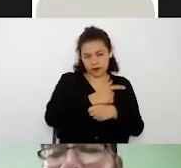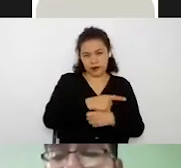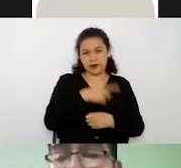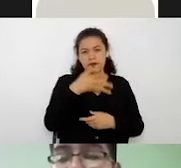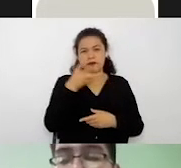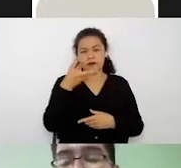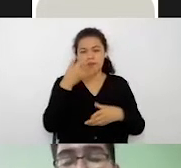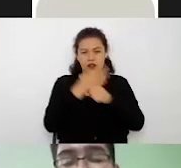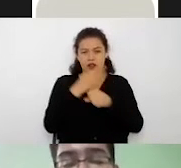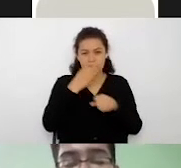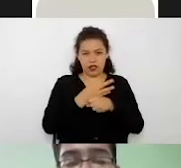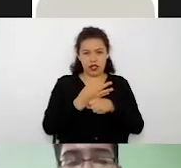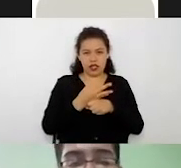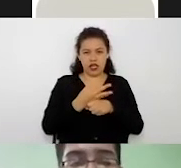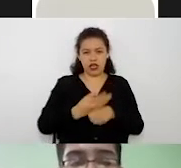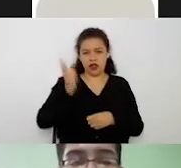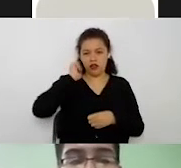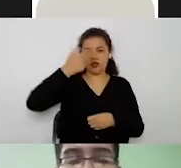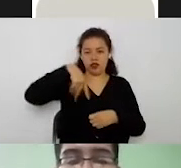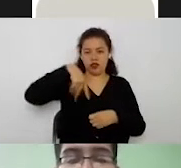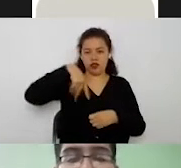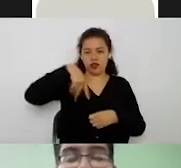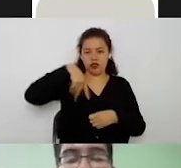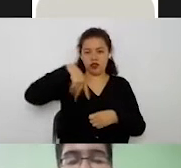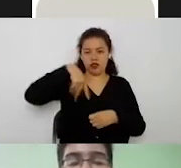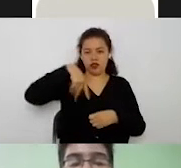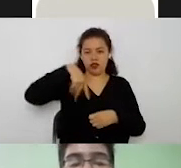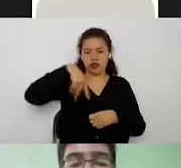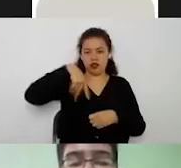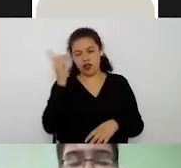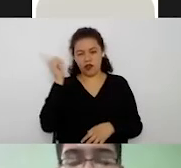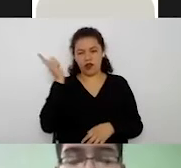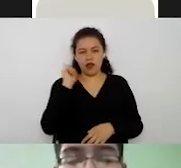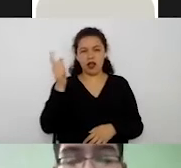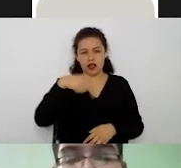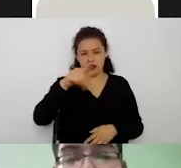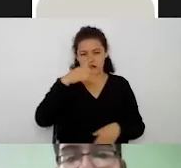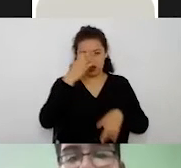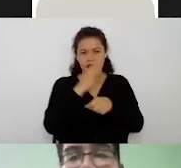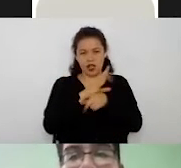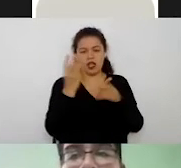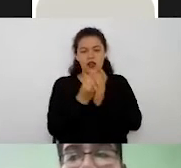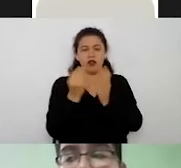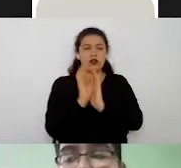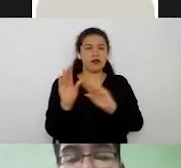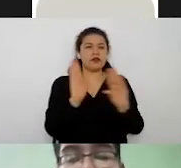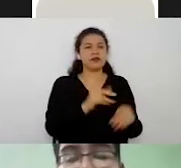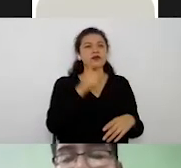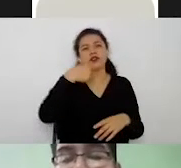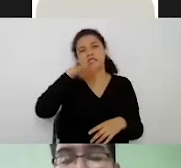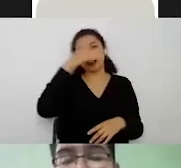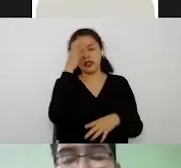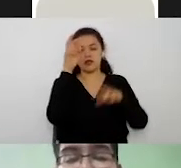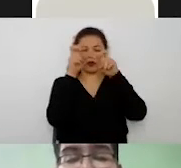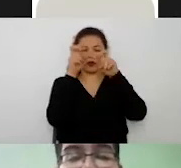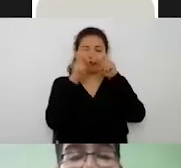ahorita, espero que ustedes pongan en práctica todo esto que les estamos comentando en estas capacitaciones y que se tomen un tiempo, como